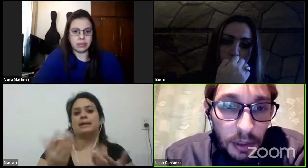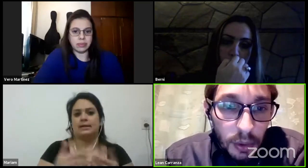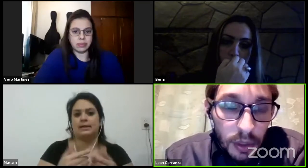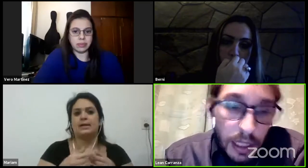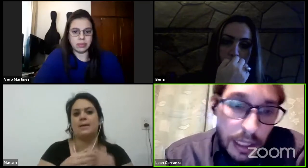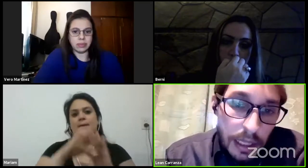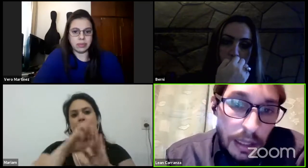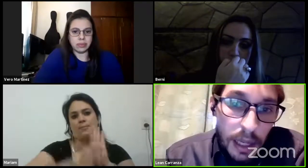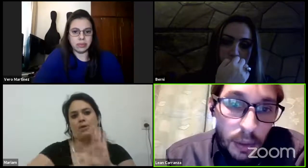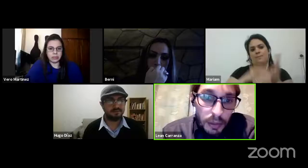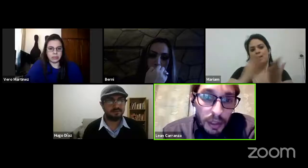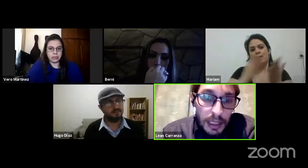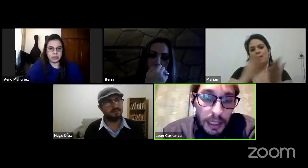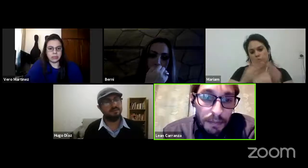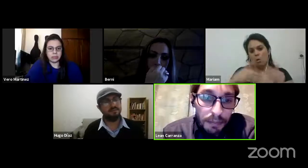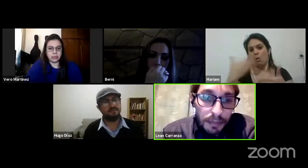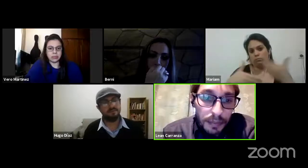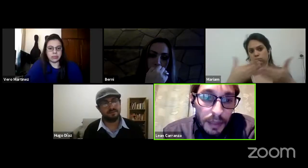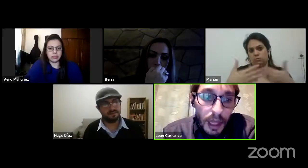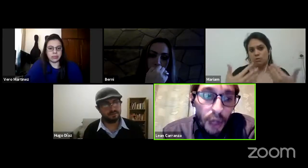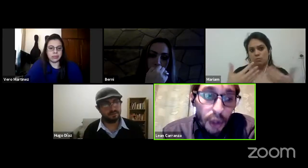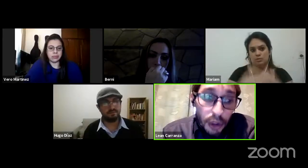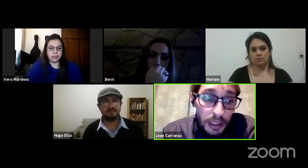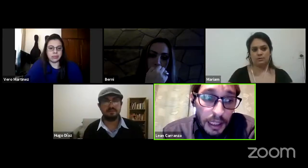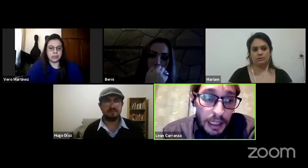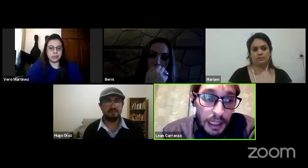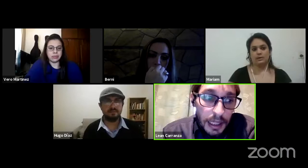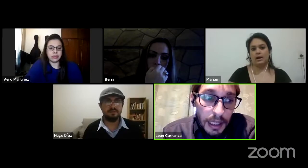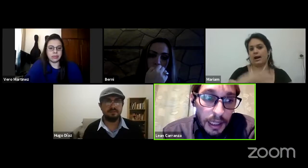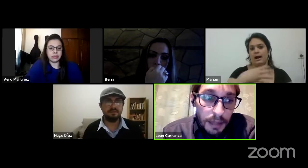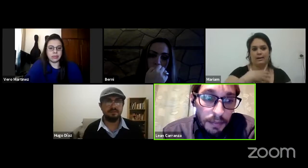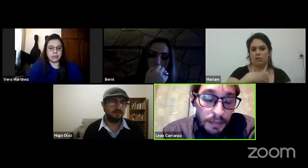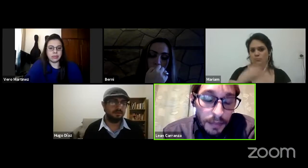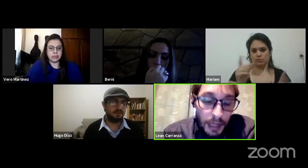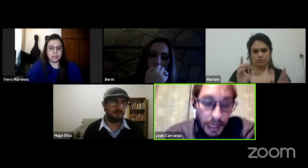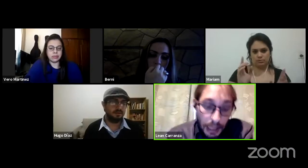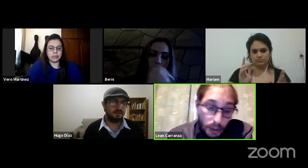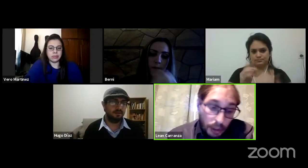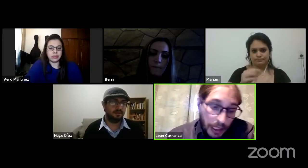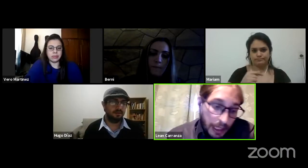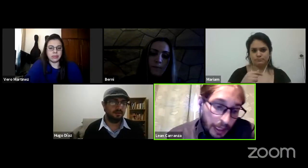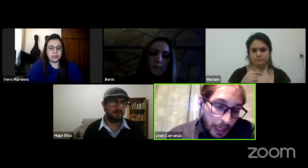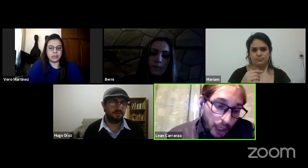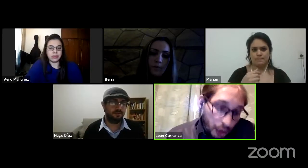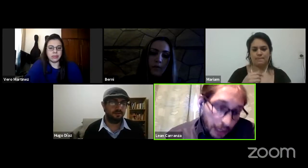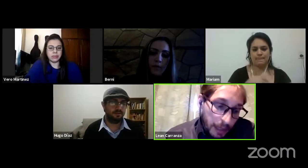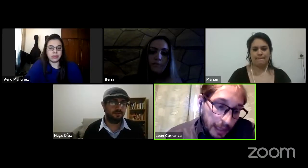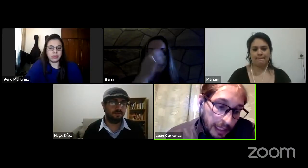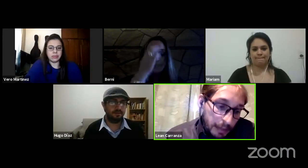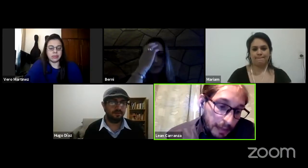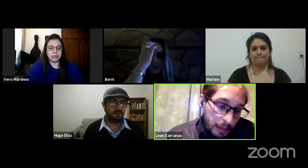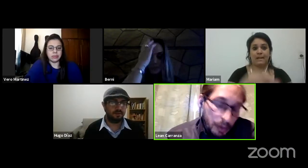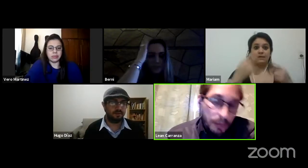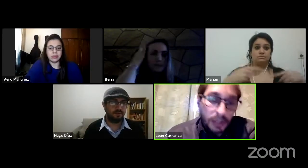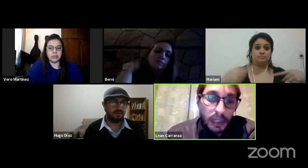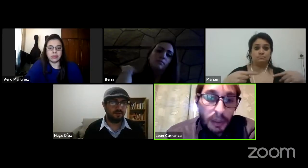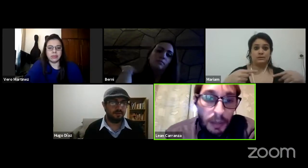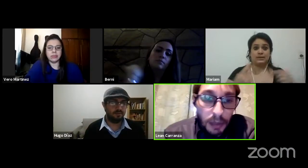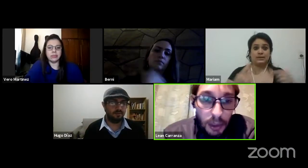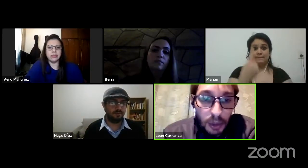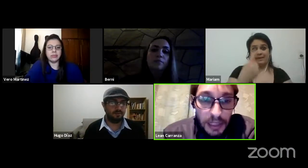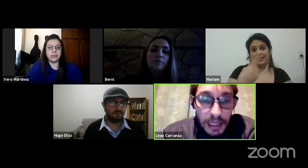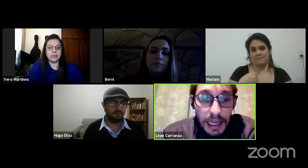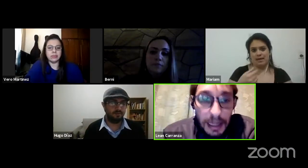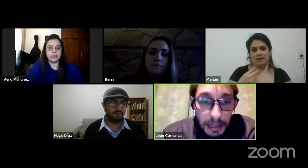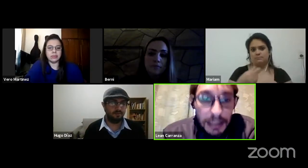programa de estudio a que el alumno que no tiene aquel alumno que no lleva la materia prima por supuesto que no